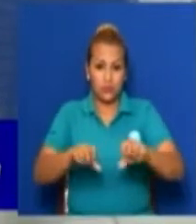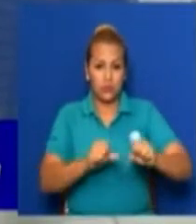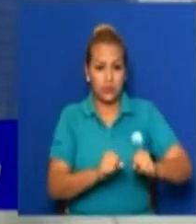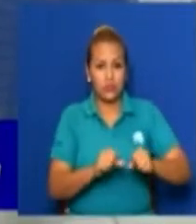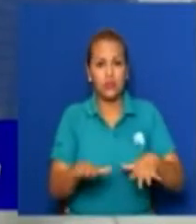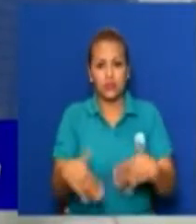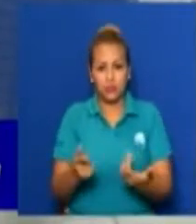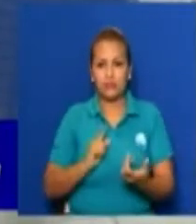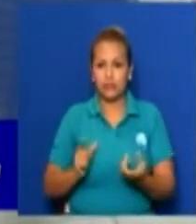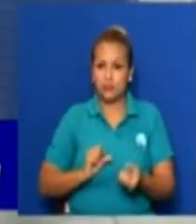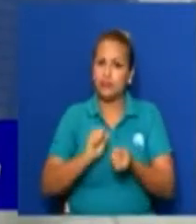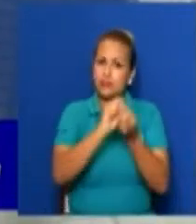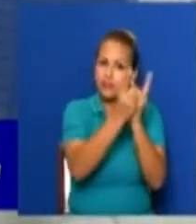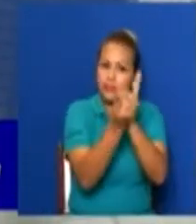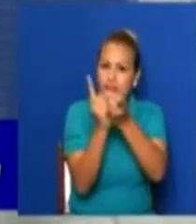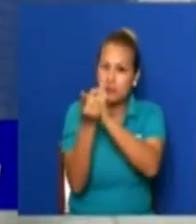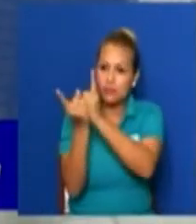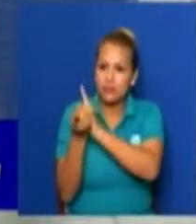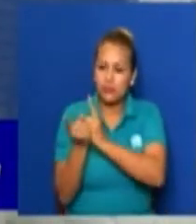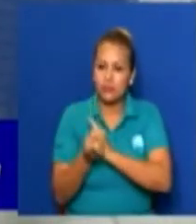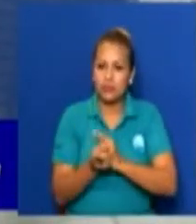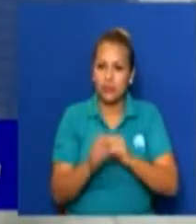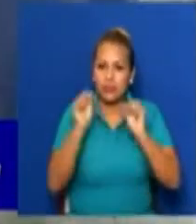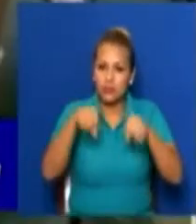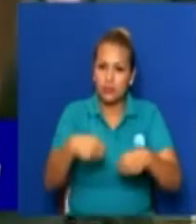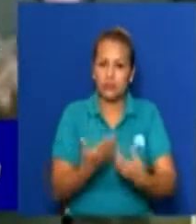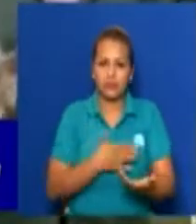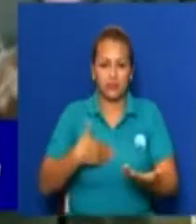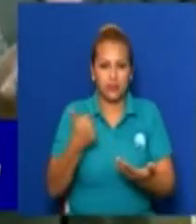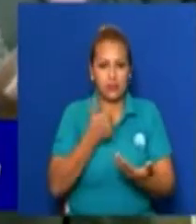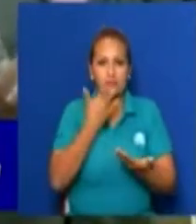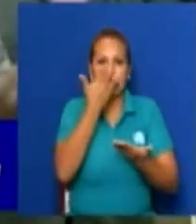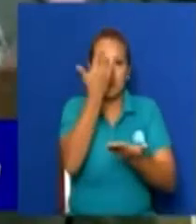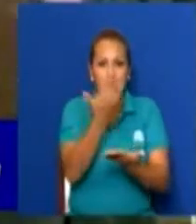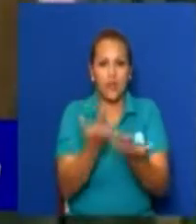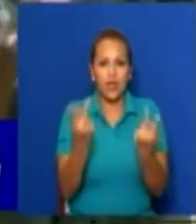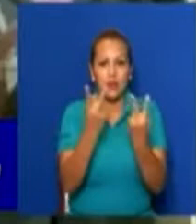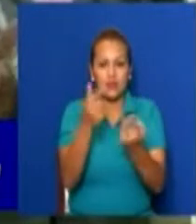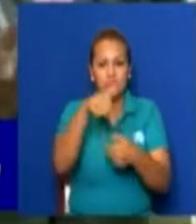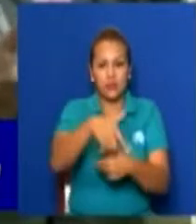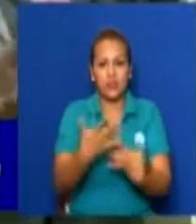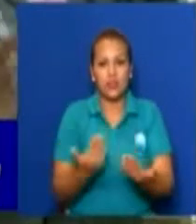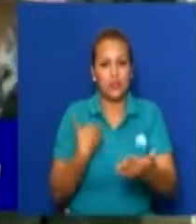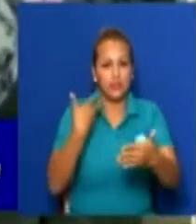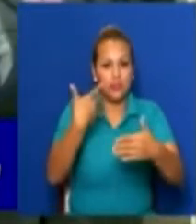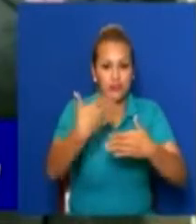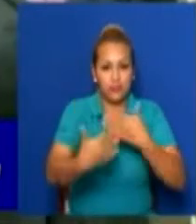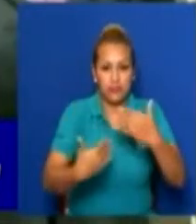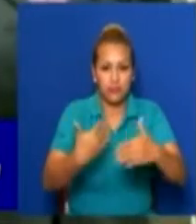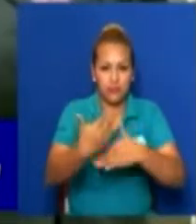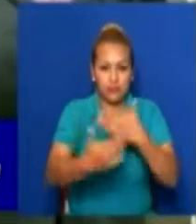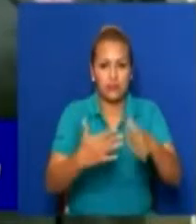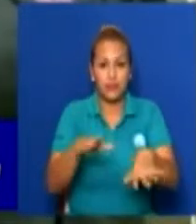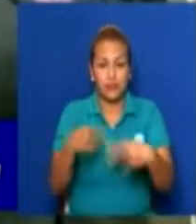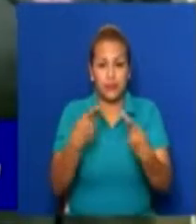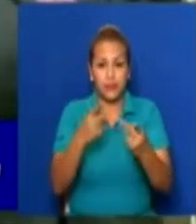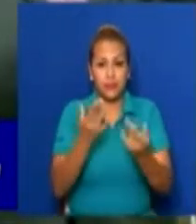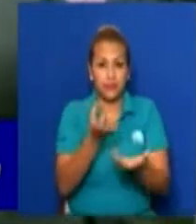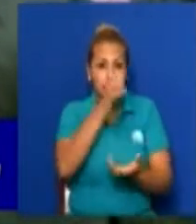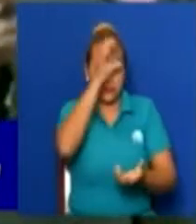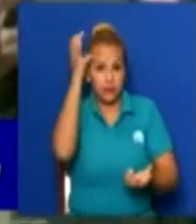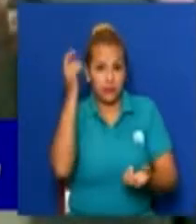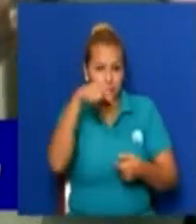agentes de cambio y que tenemos que proyectarnos porque las leyes se apliquen y seguir adelante. Pero yo creo que esto no solo es un trabajo